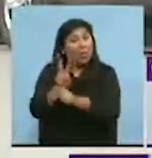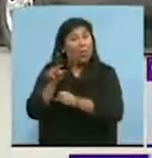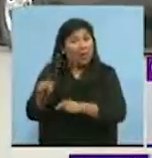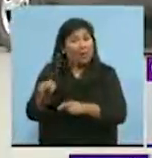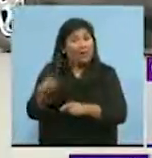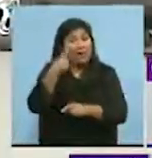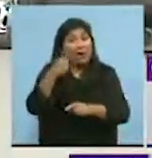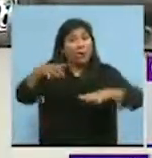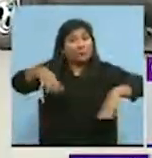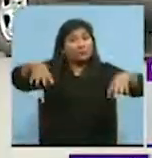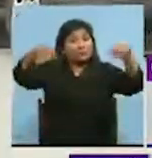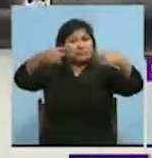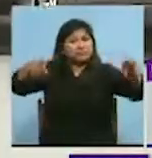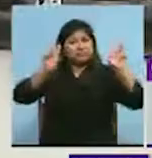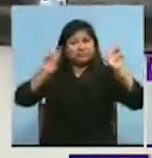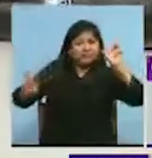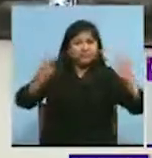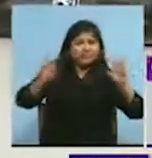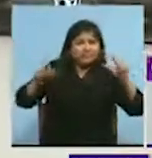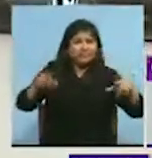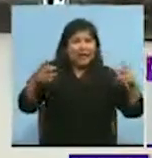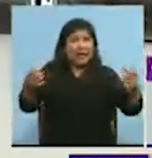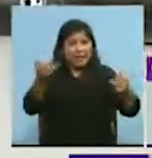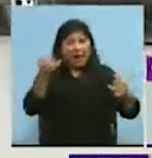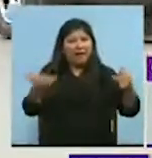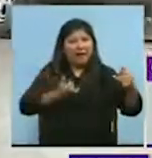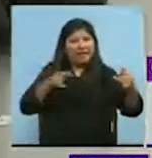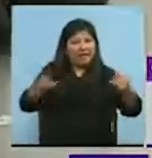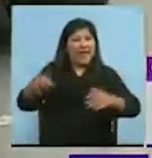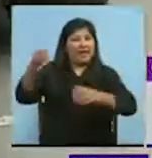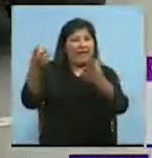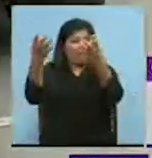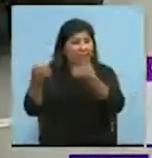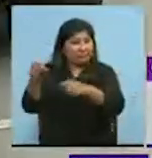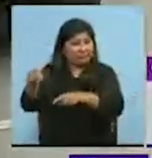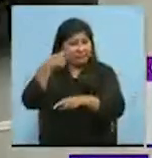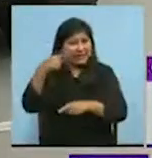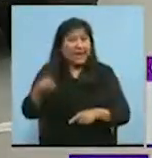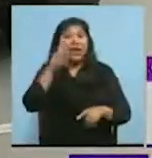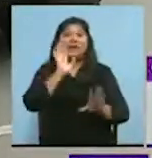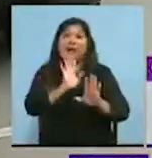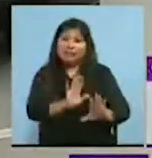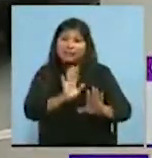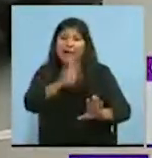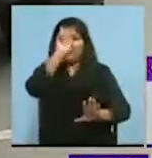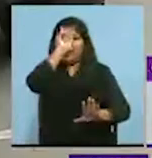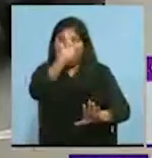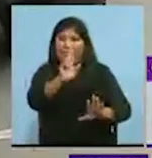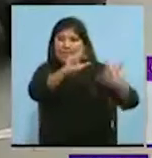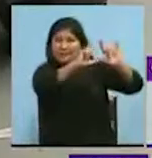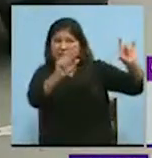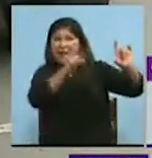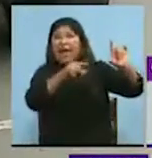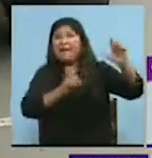a las señalizaciones y principalmente respetar las velocidades máximas, no solamente por el radar, sino